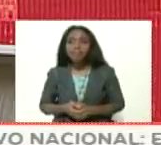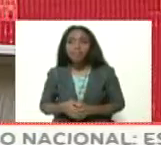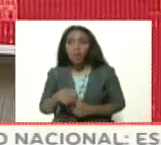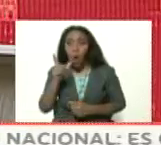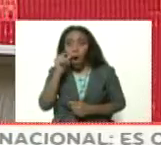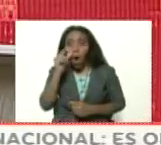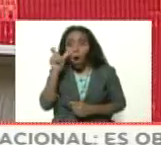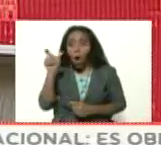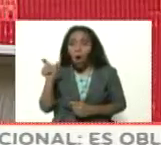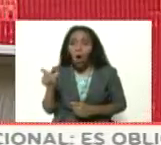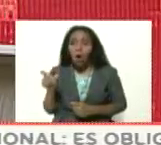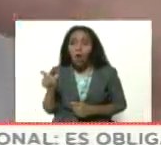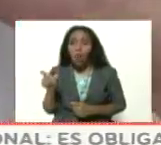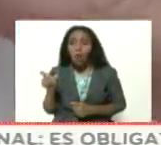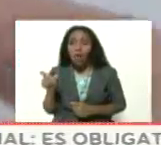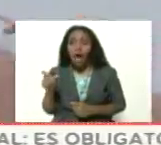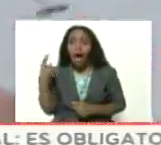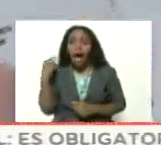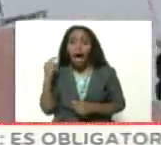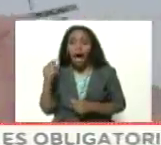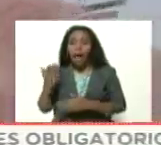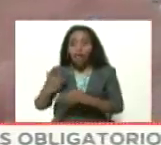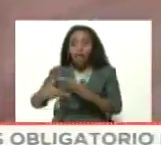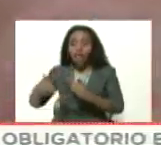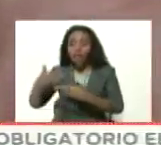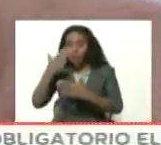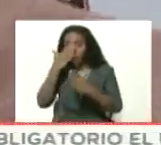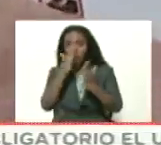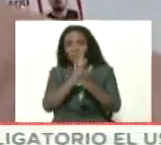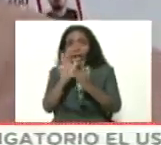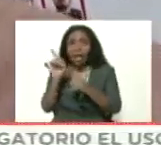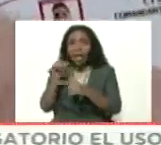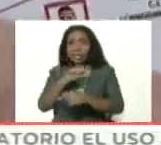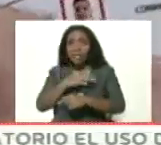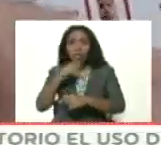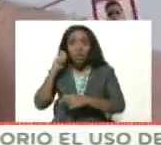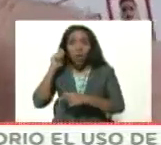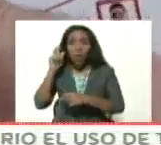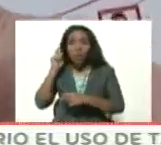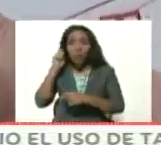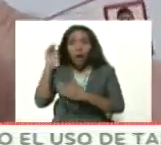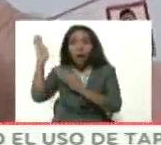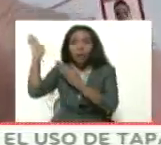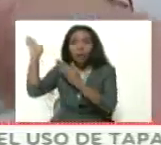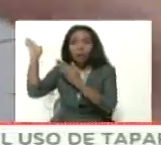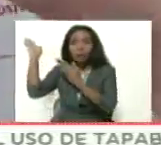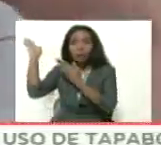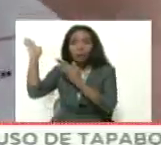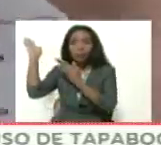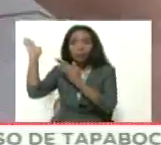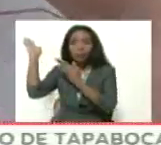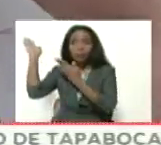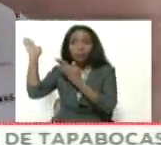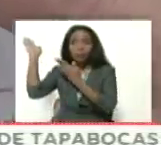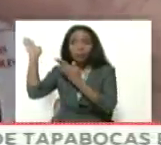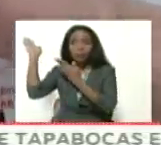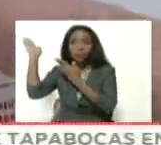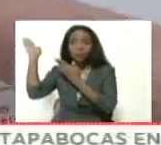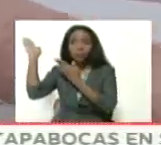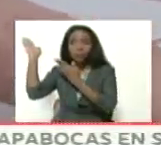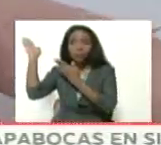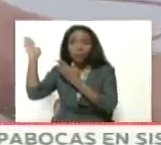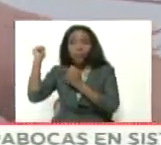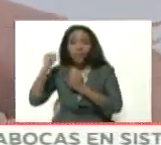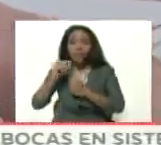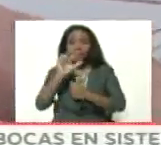Alcalá tiene relación directa con esta señora, Luisa Ortega Díaz, con este señor